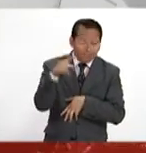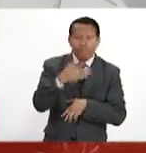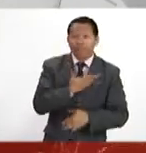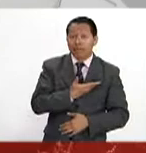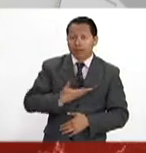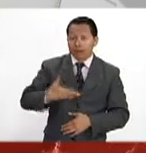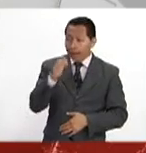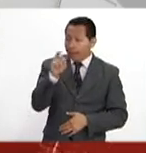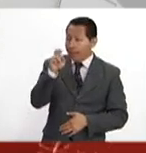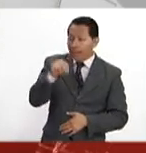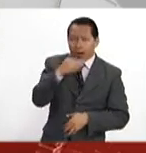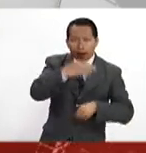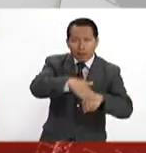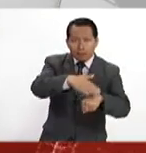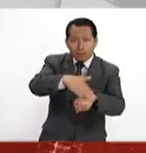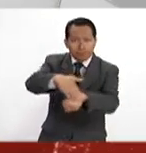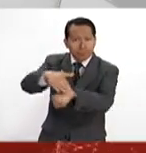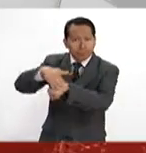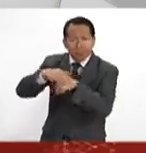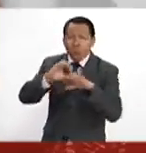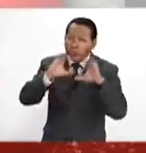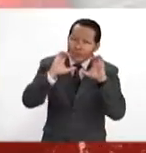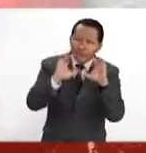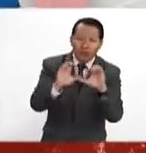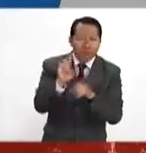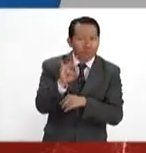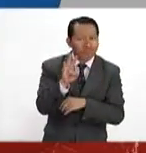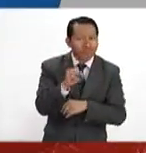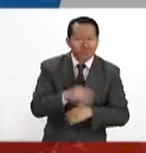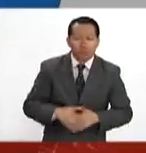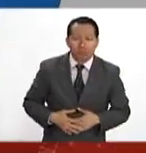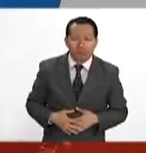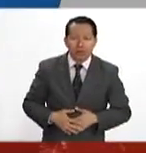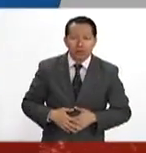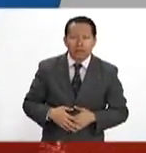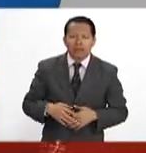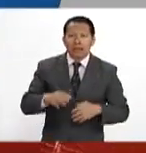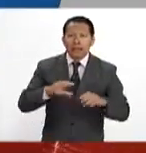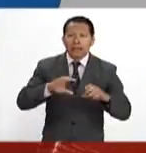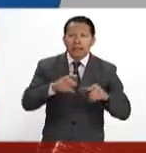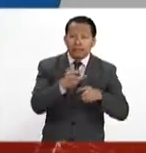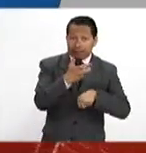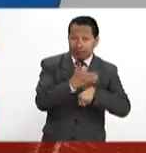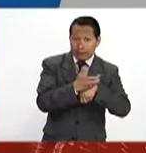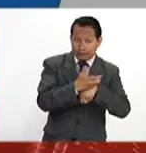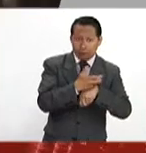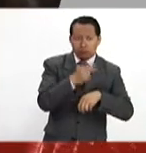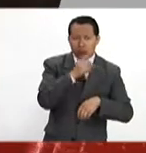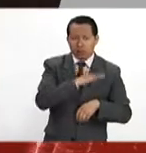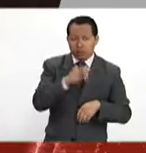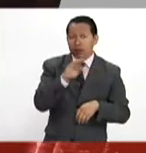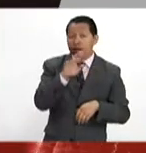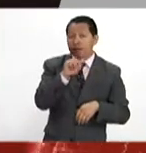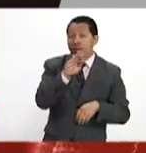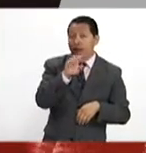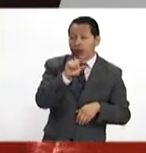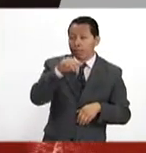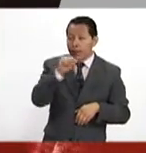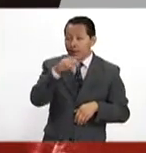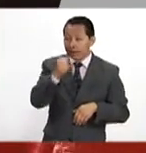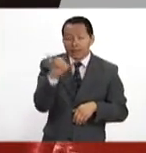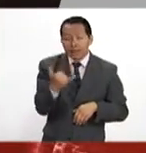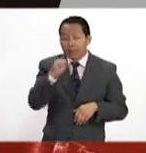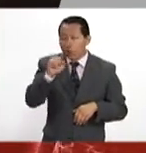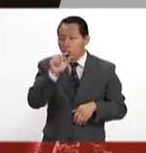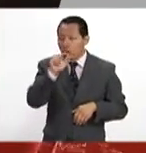Enrique Peña Nieto llamó a extremar precauciones. El Departamento del Tesoro de Estados Unidos vincula a Rafael Márquez y a Julián